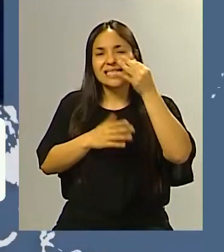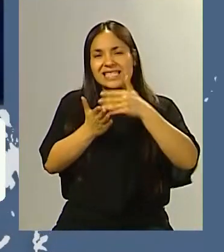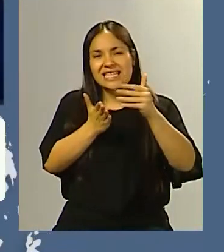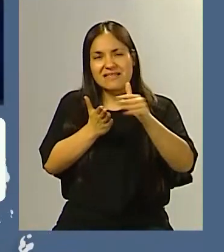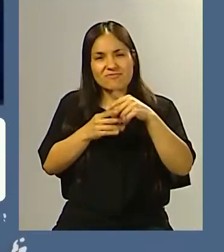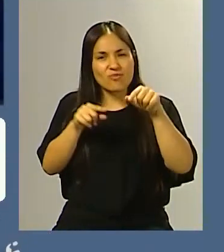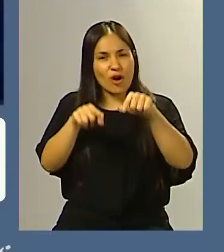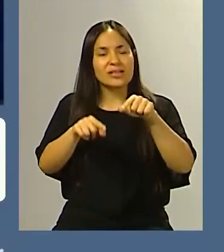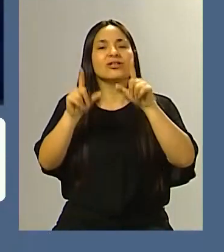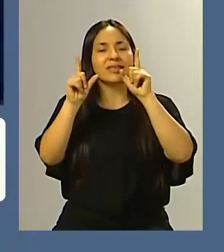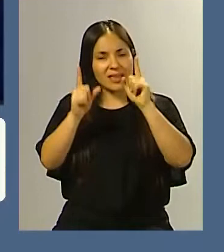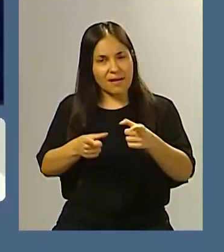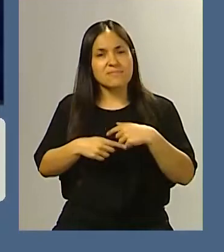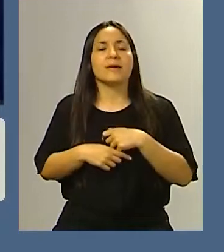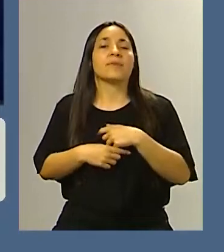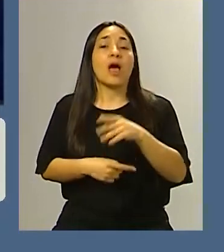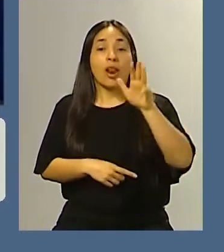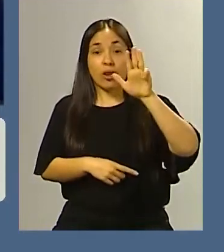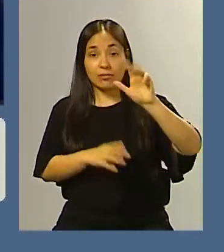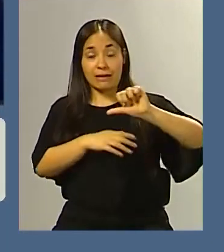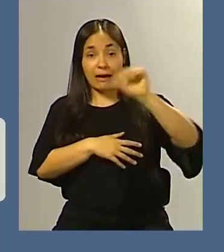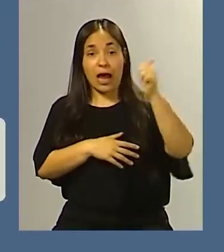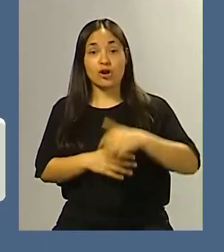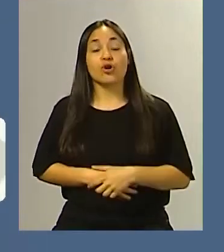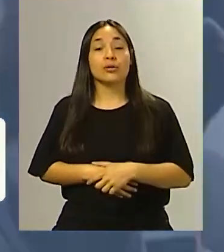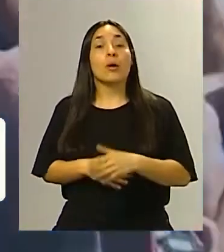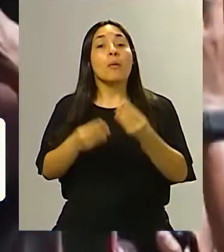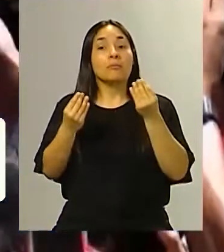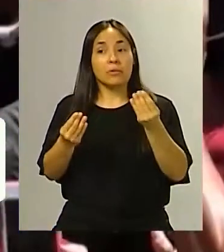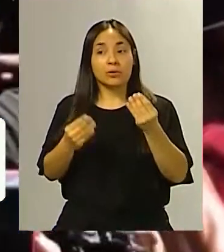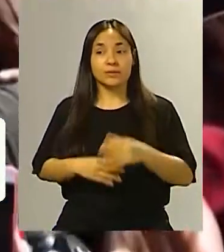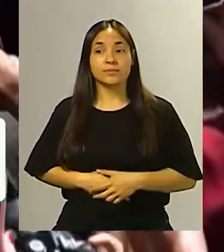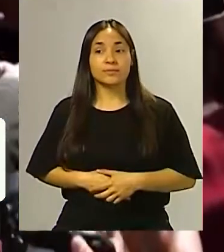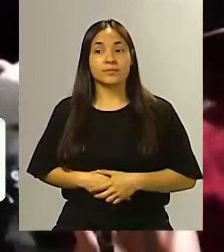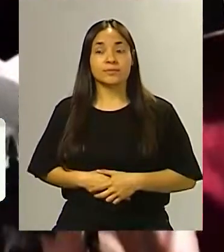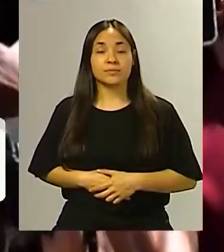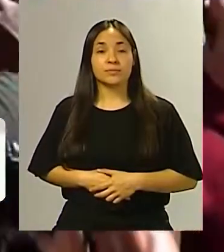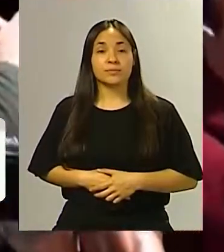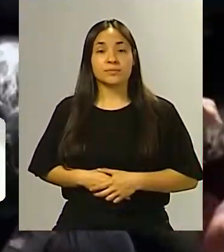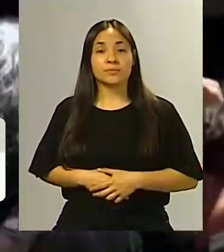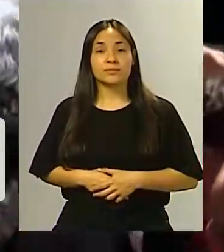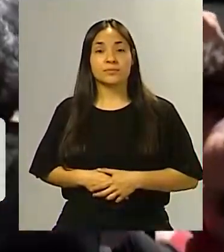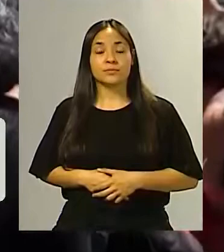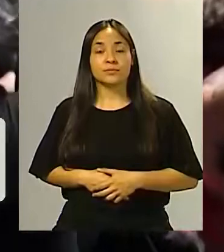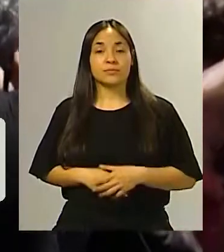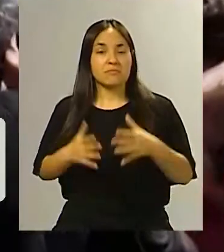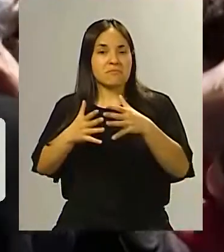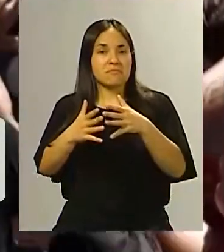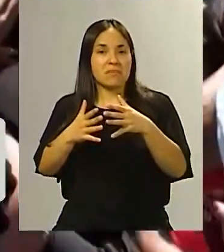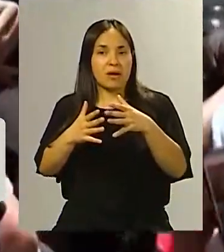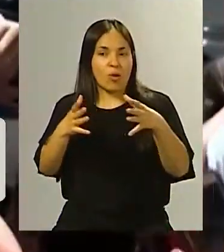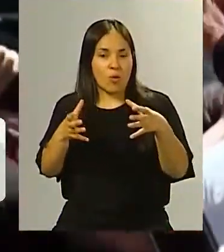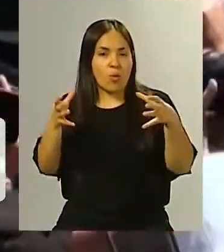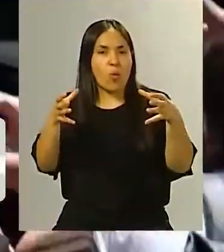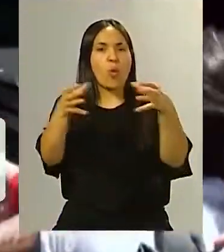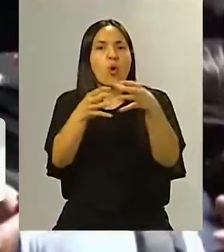campaña electoral y Lula ganó estas elecciones a partir de una mayoría que se constituyó dentro del